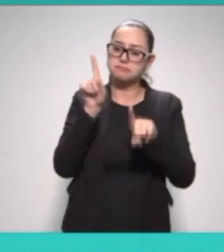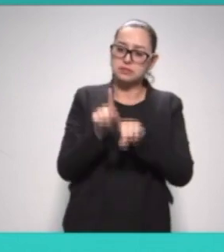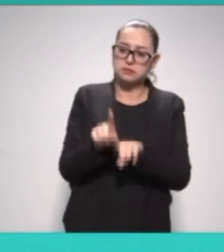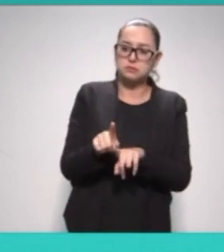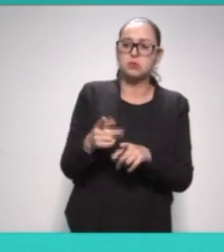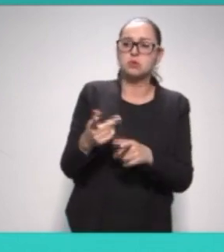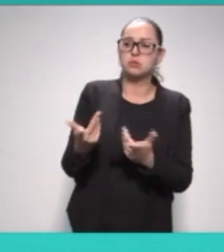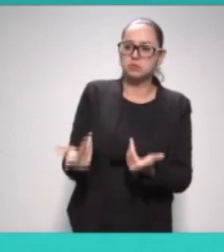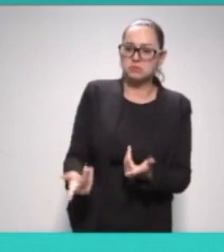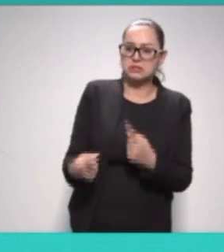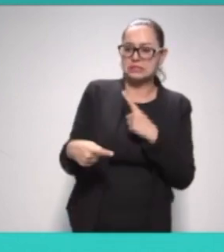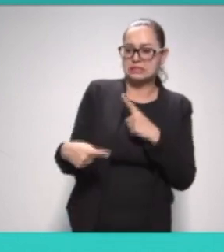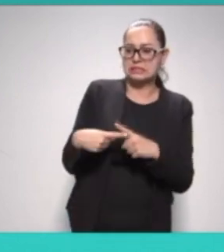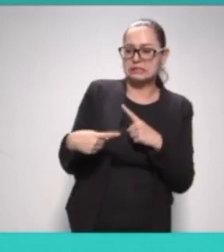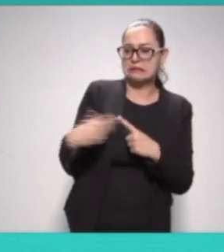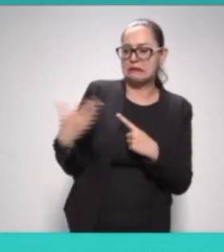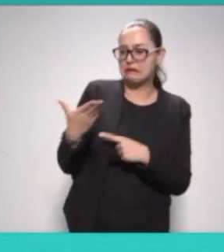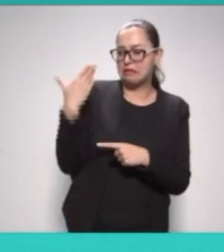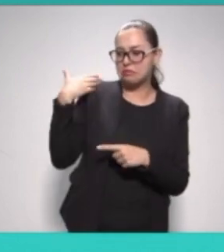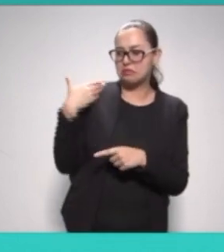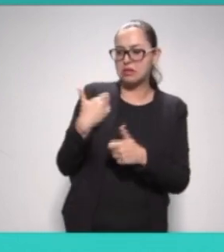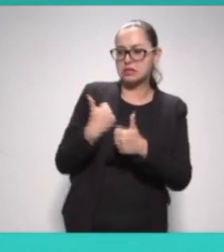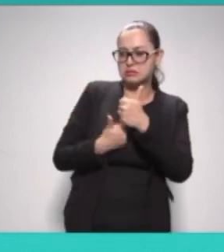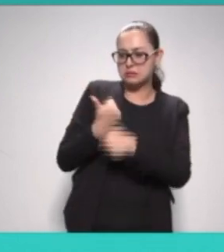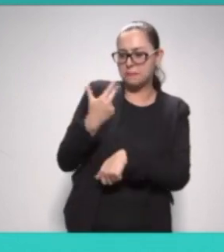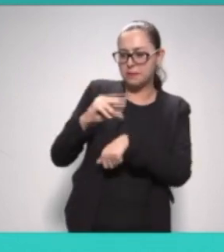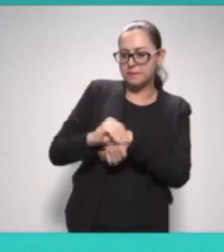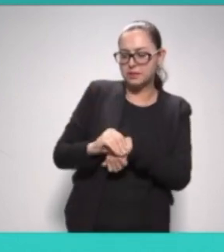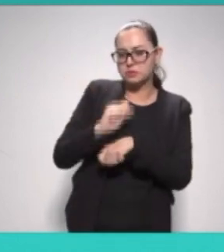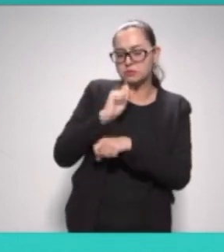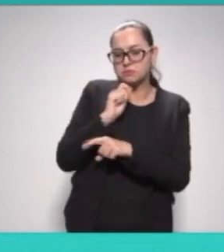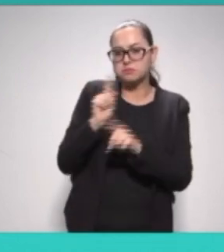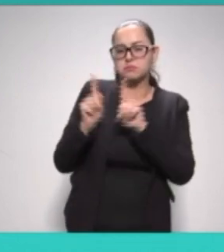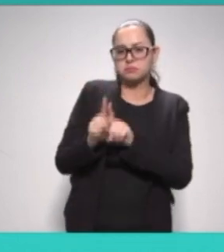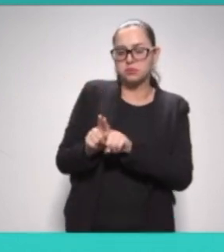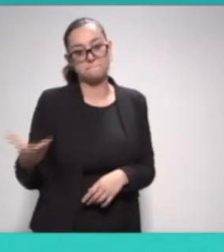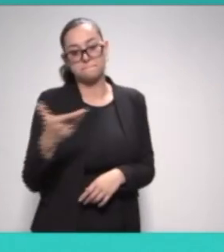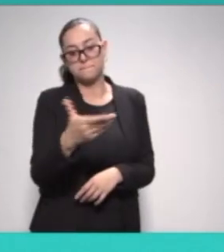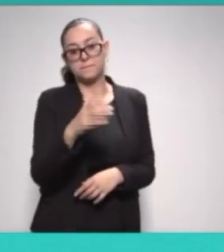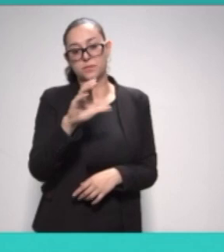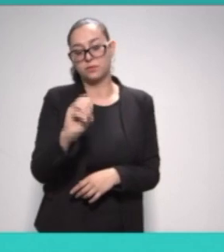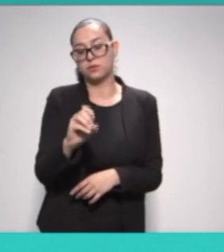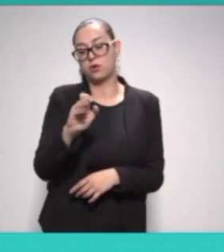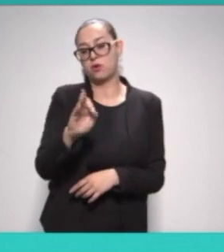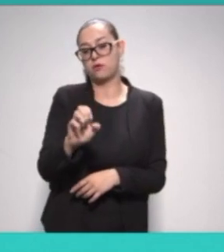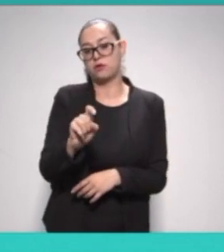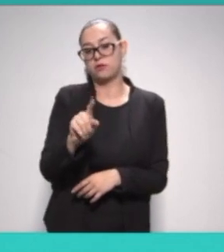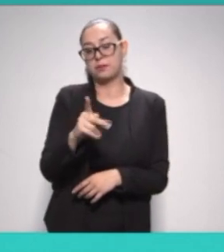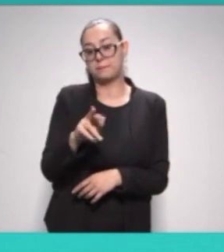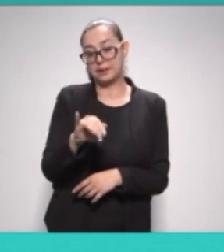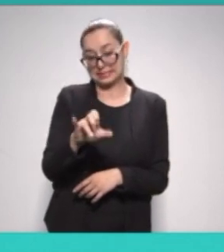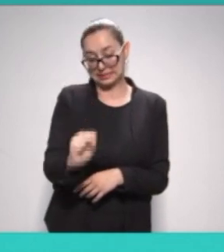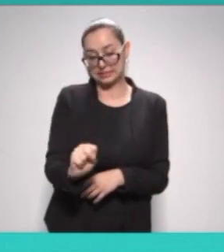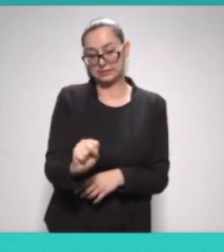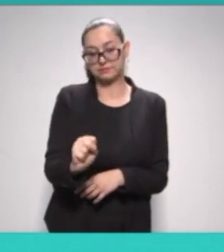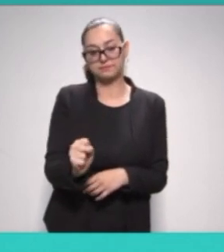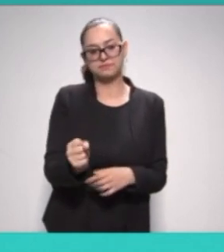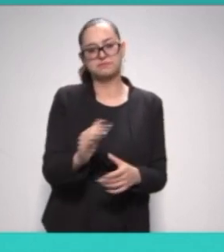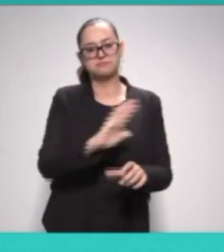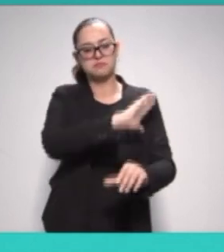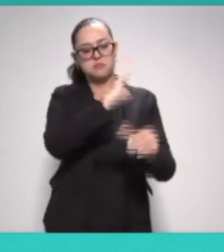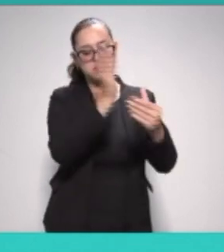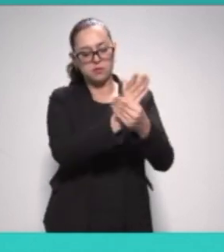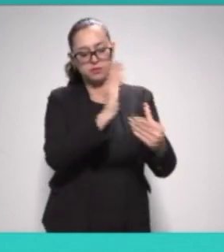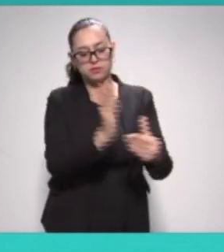documental que dé cuenta de la concesión realizada por el gobierno de la ciudad a un particular para operar o administrar el autódromo hermanos rodríguez